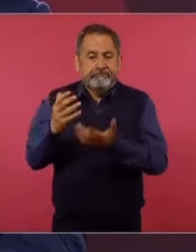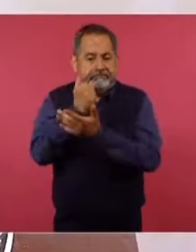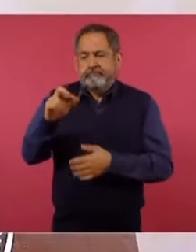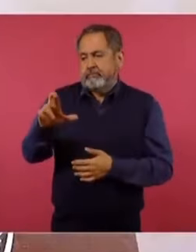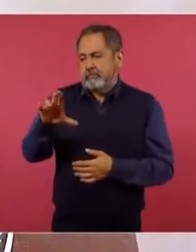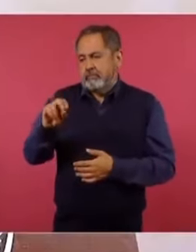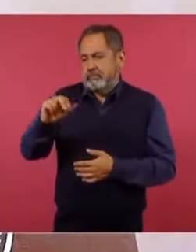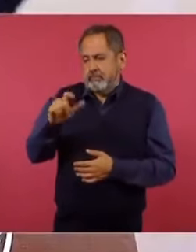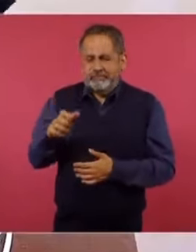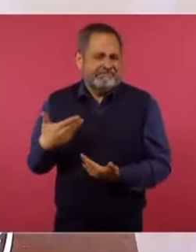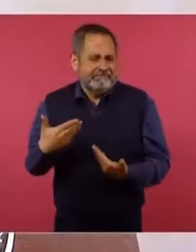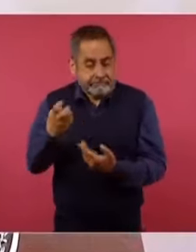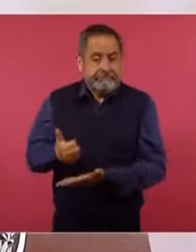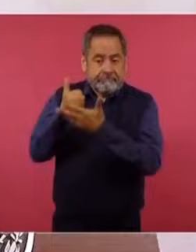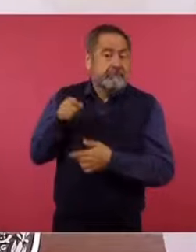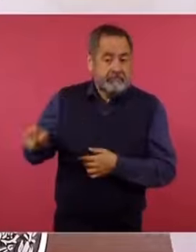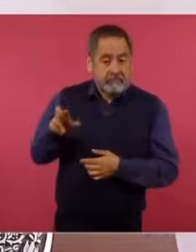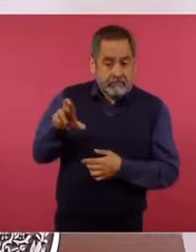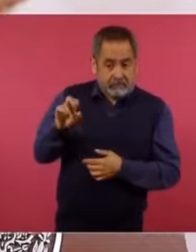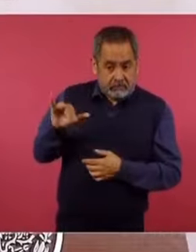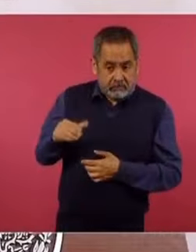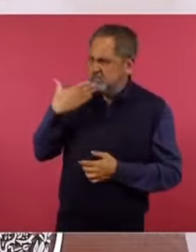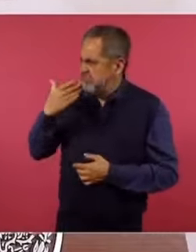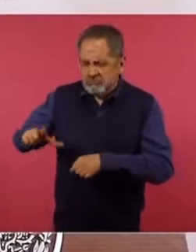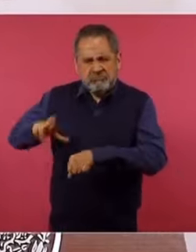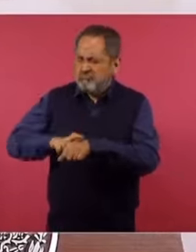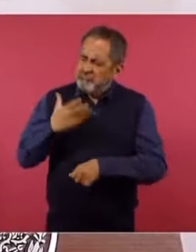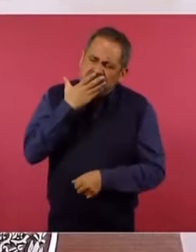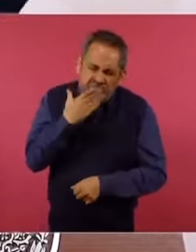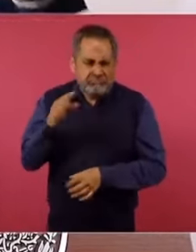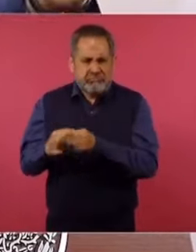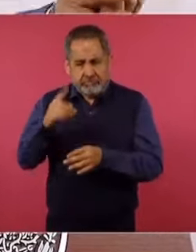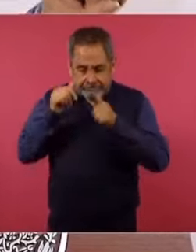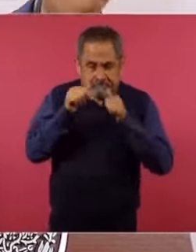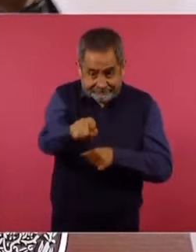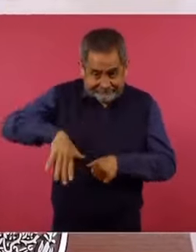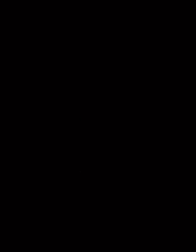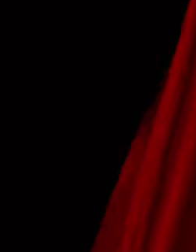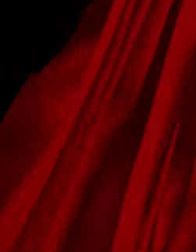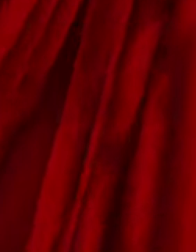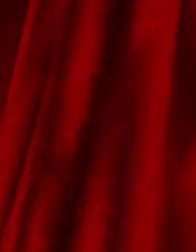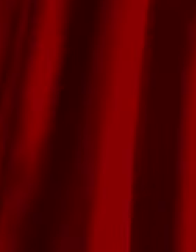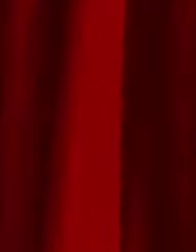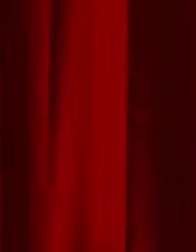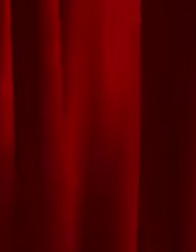Porque Rocío va a ser una muy buena gobernadora para atender todos estos asuntos.